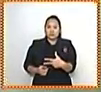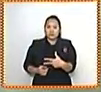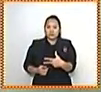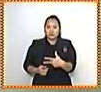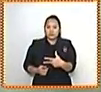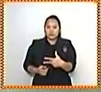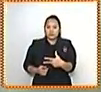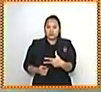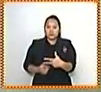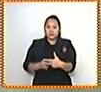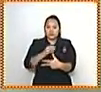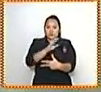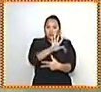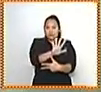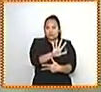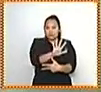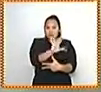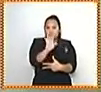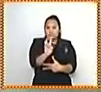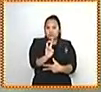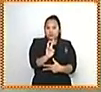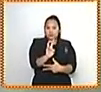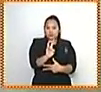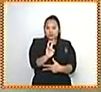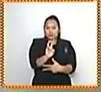el 57, el segundo número.